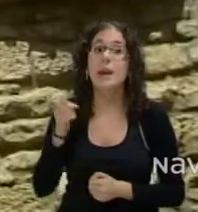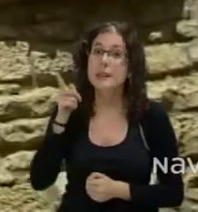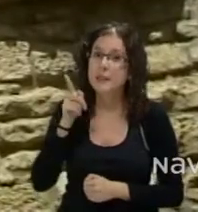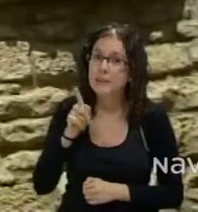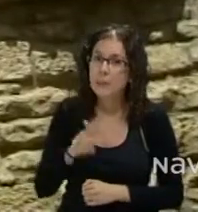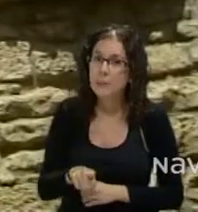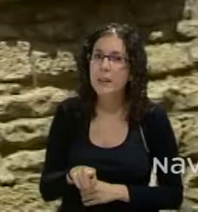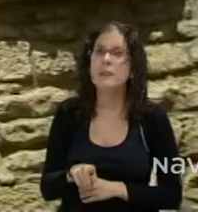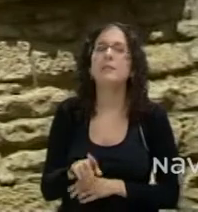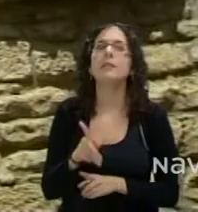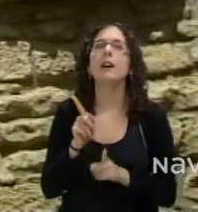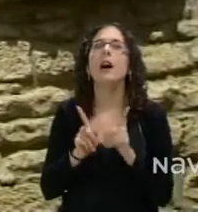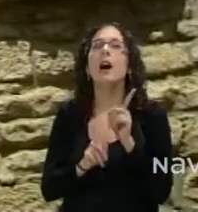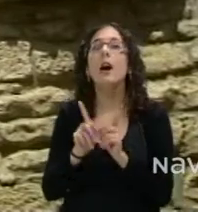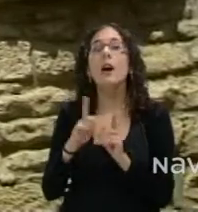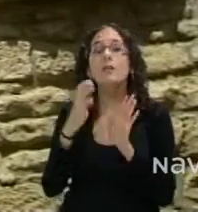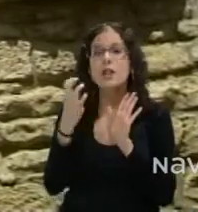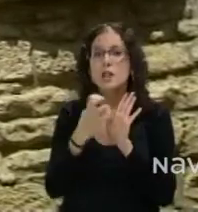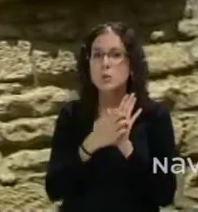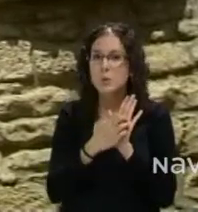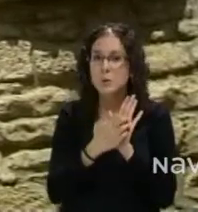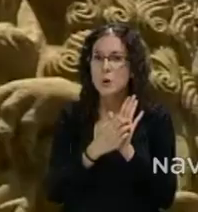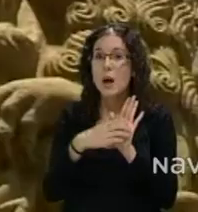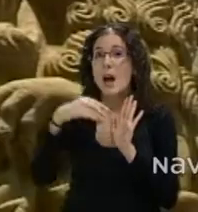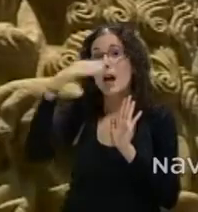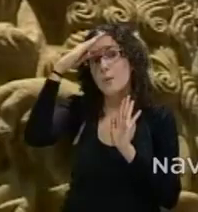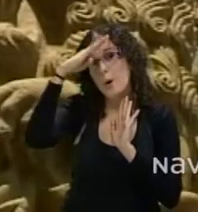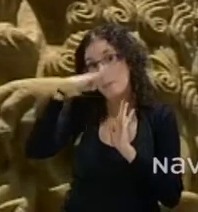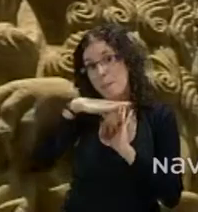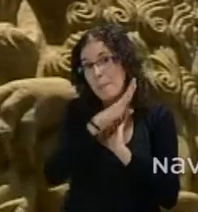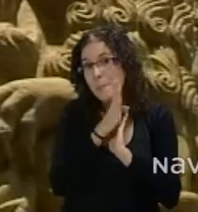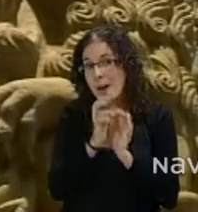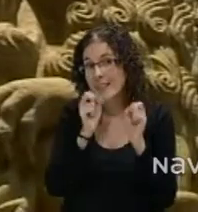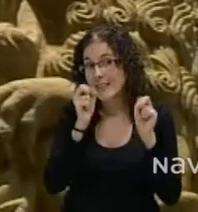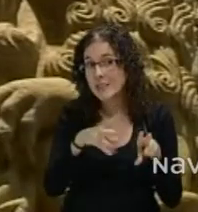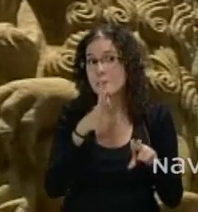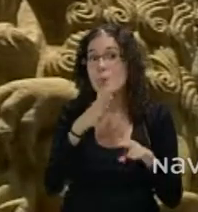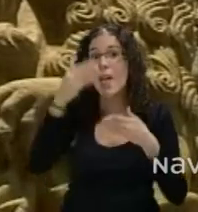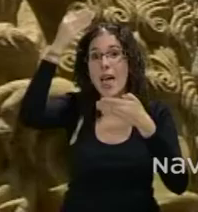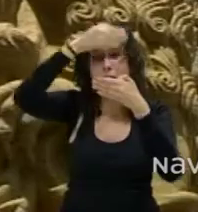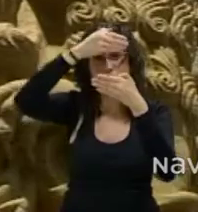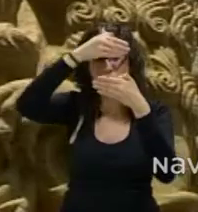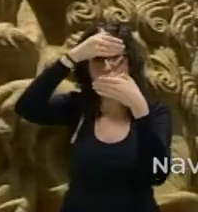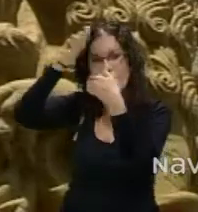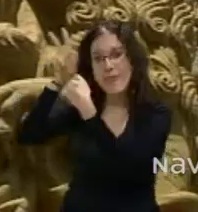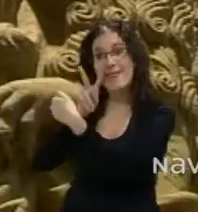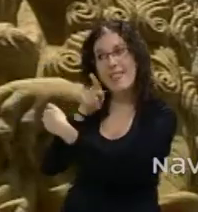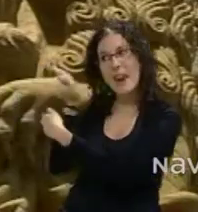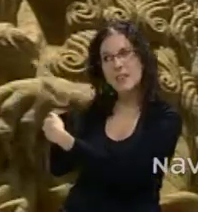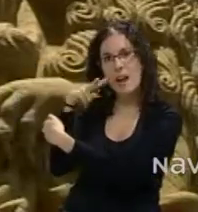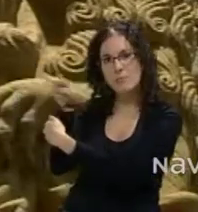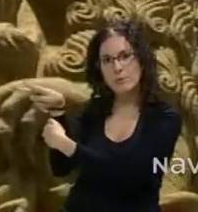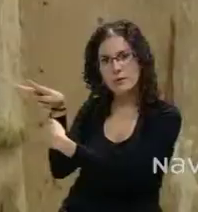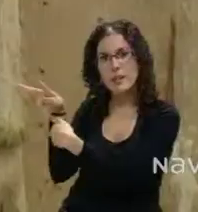porque el yelmo del escudo mira hacia la derecha. Todos los escudos de la localidad, sin excepción,